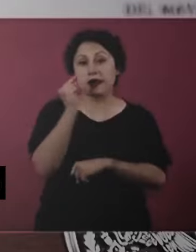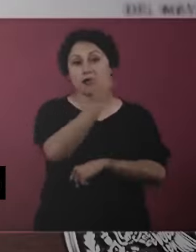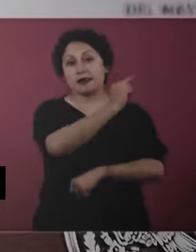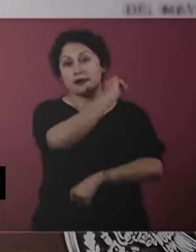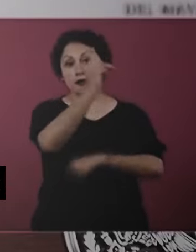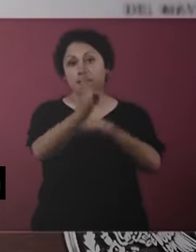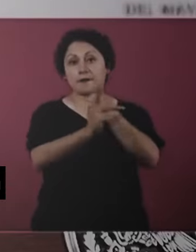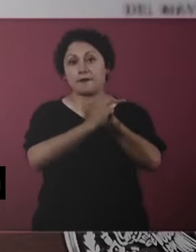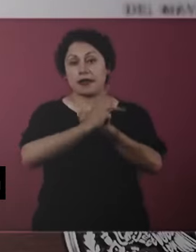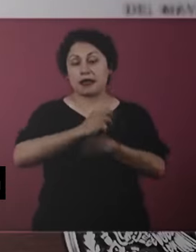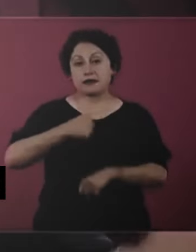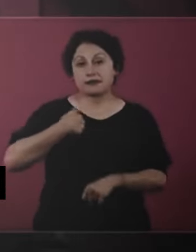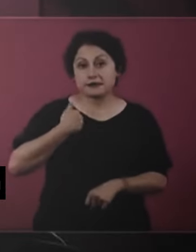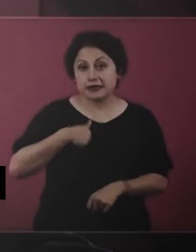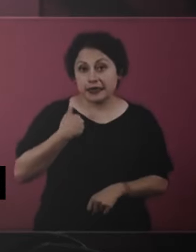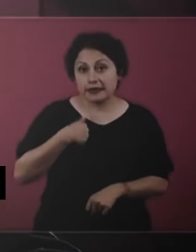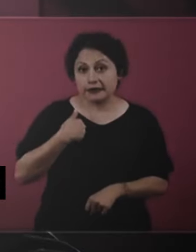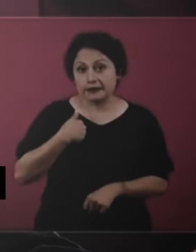k